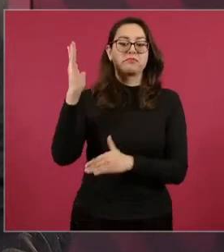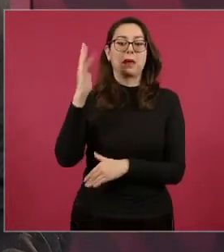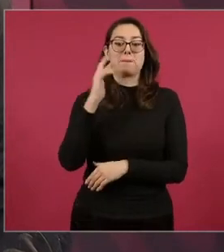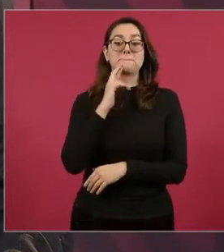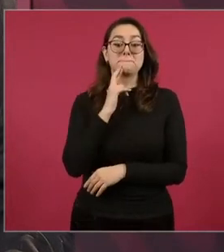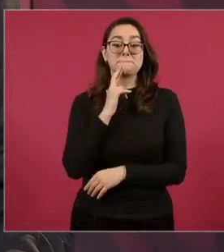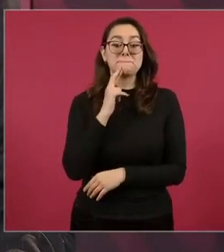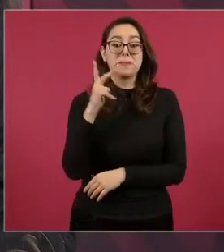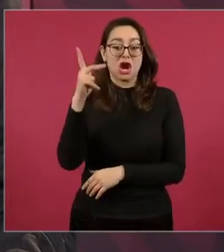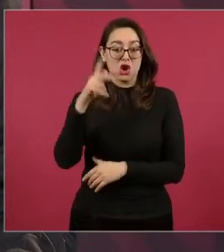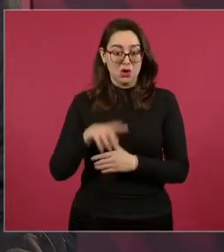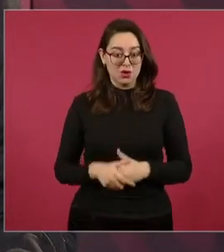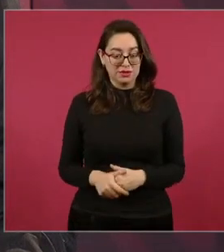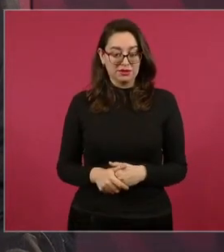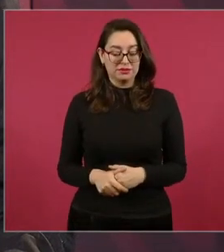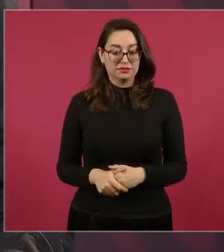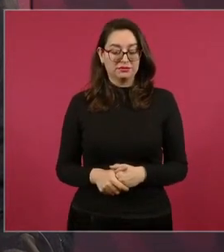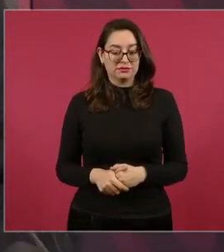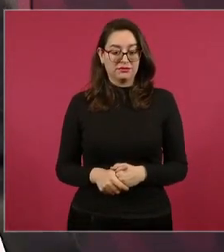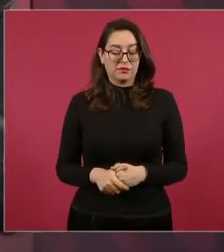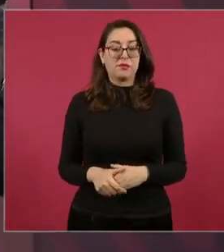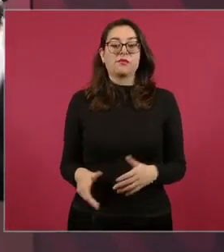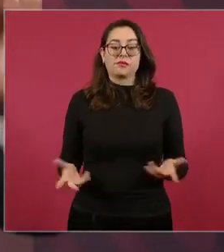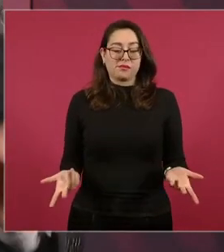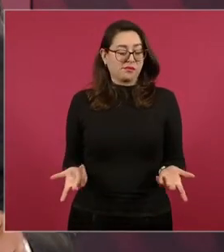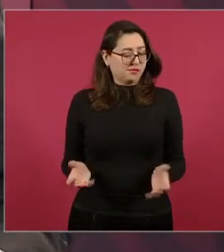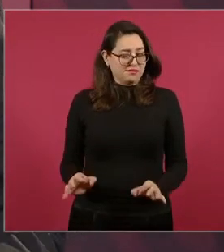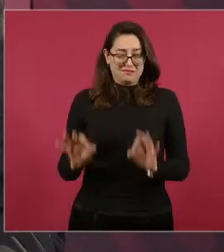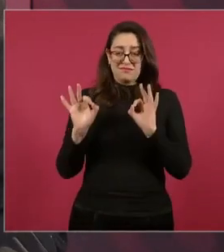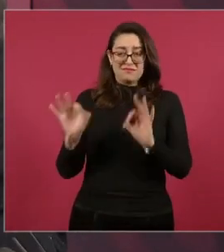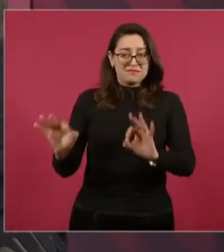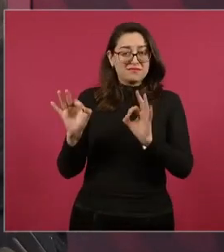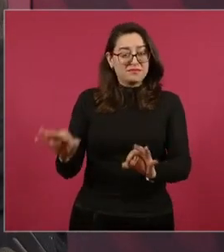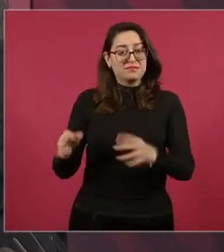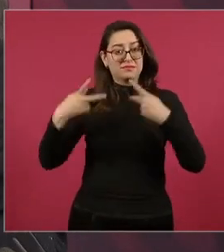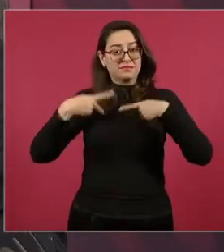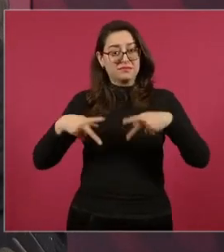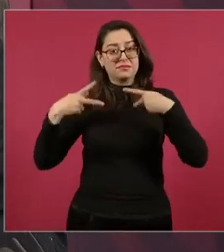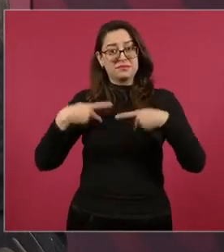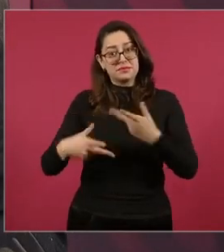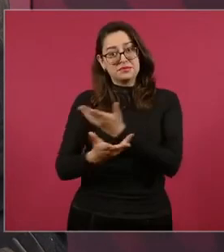en décadas. Es lo mejor.